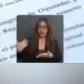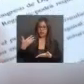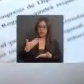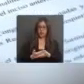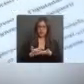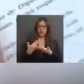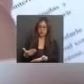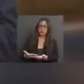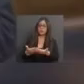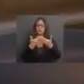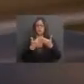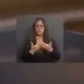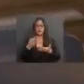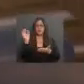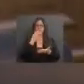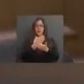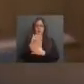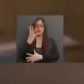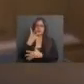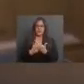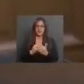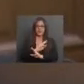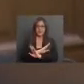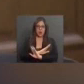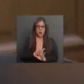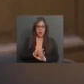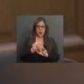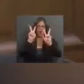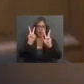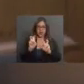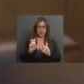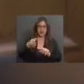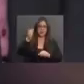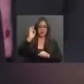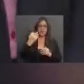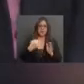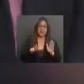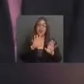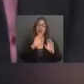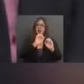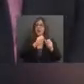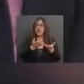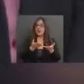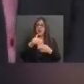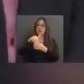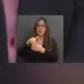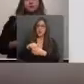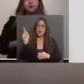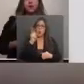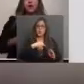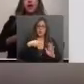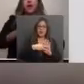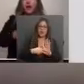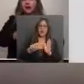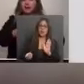mundo campesino. Zona agrícola, finalmente. Zona agrícola, agroindustria, ganadería,